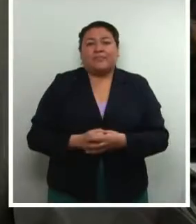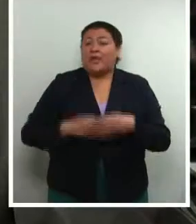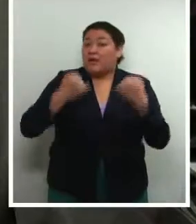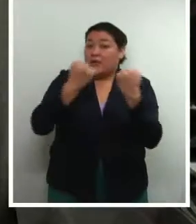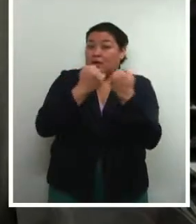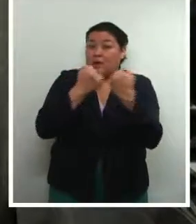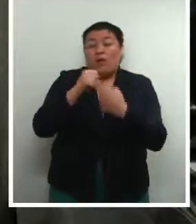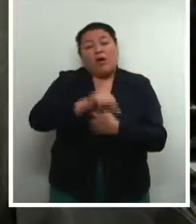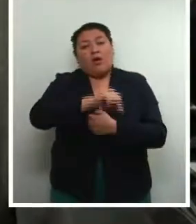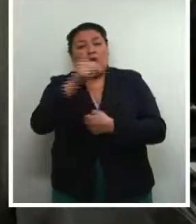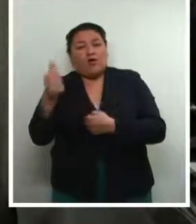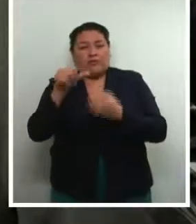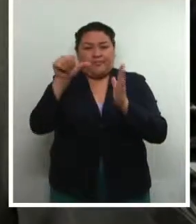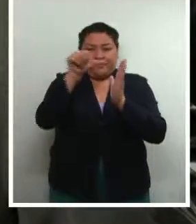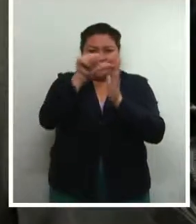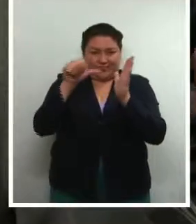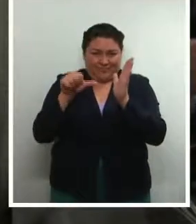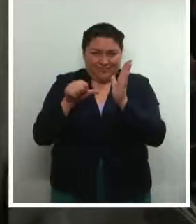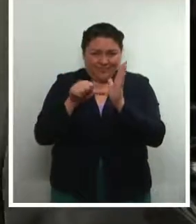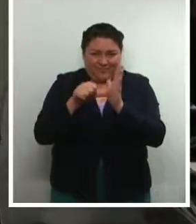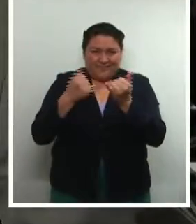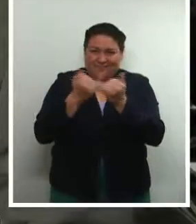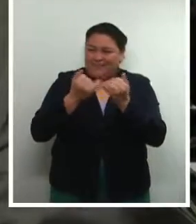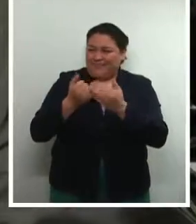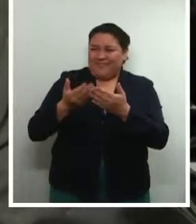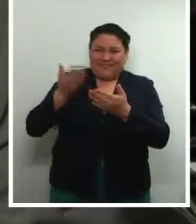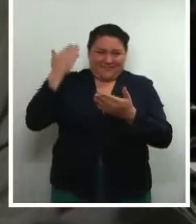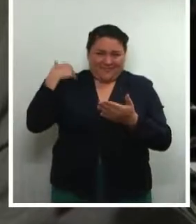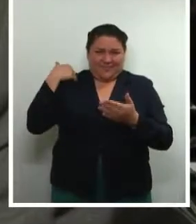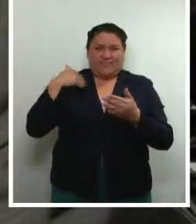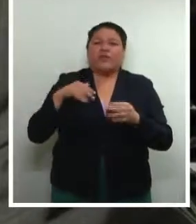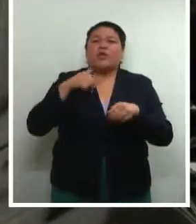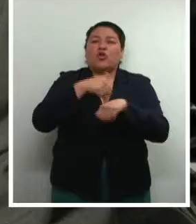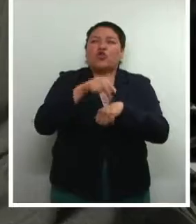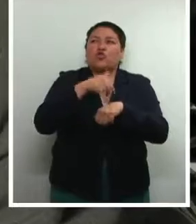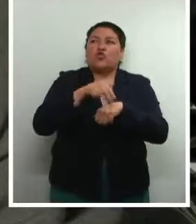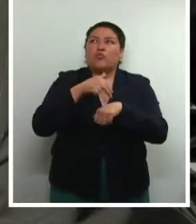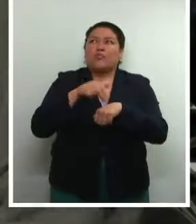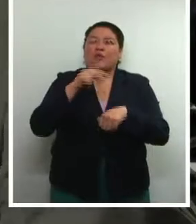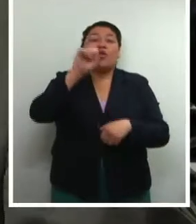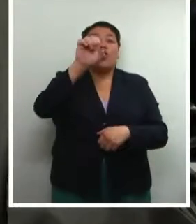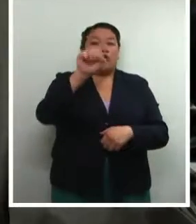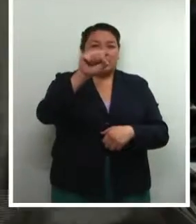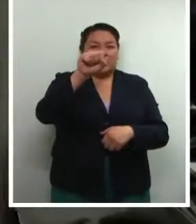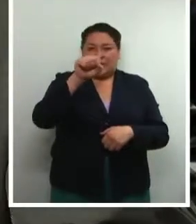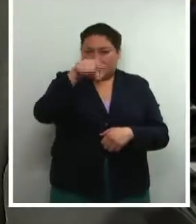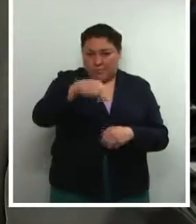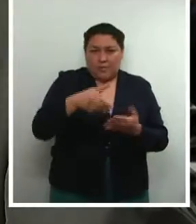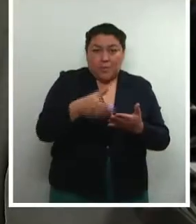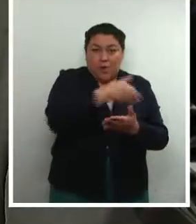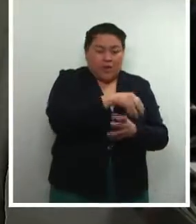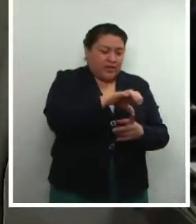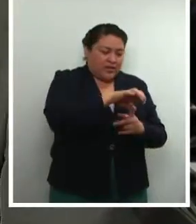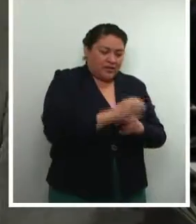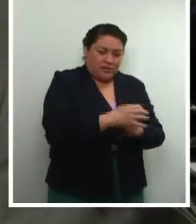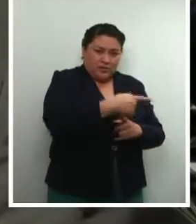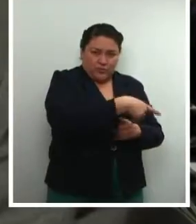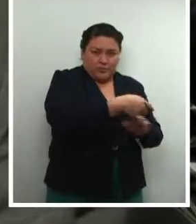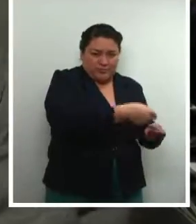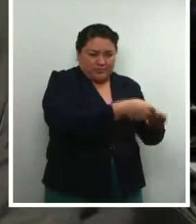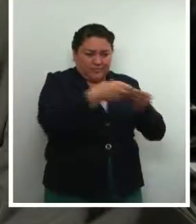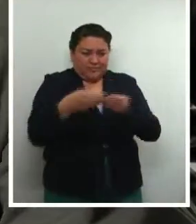discutido también en la reunión previa fue el artículo 60 del dictamen de la Comisión